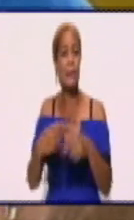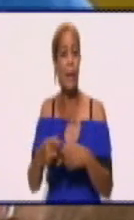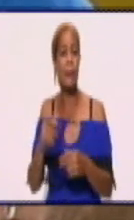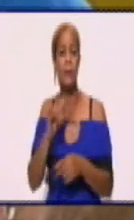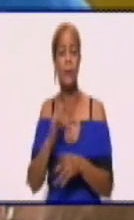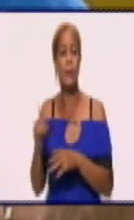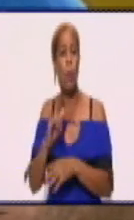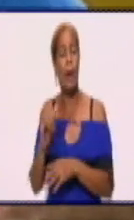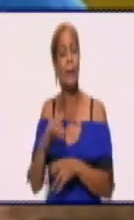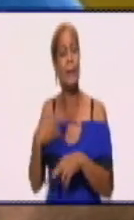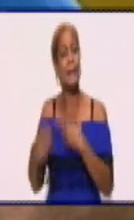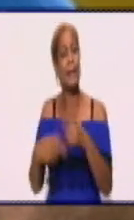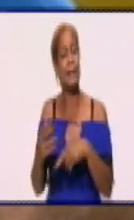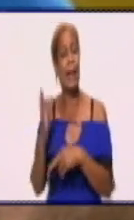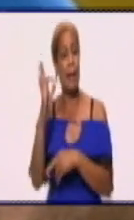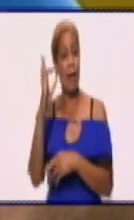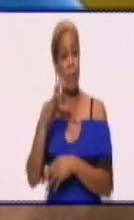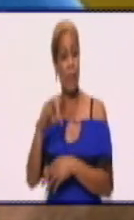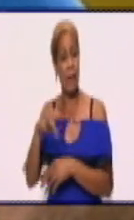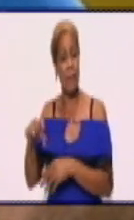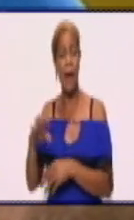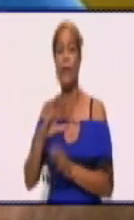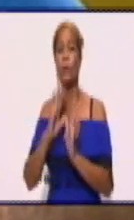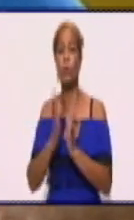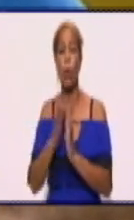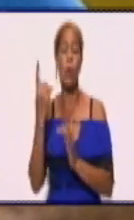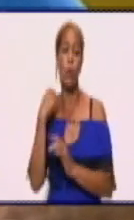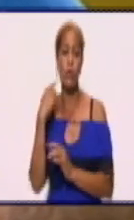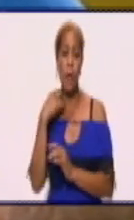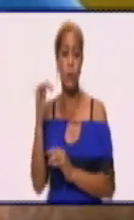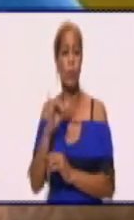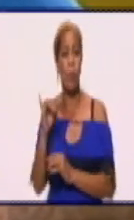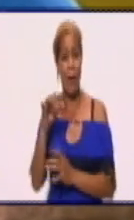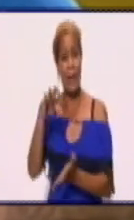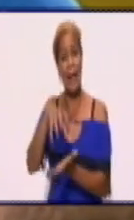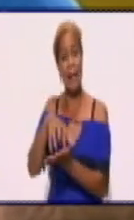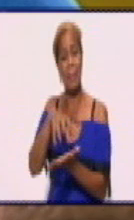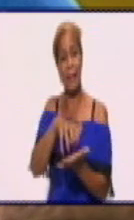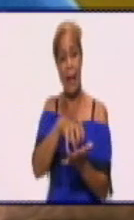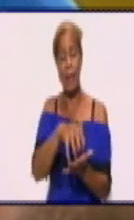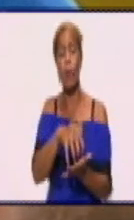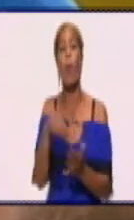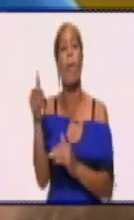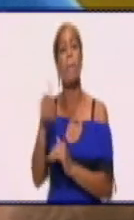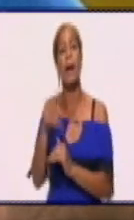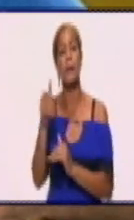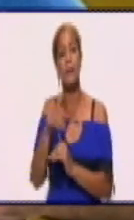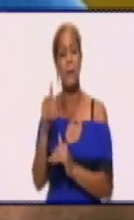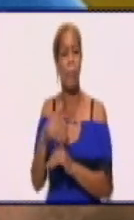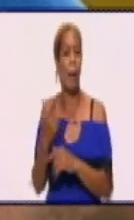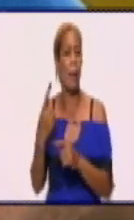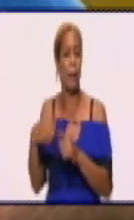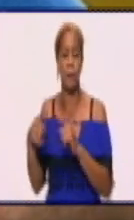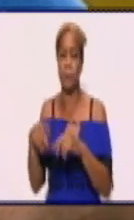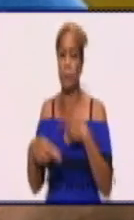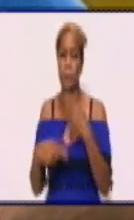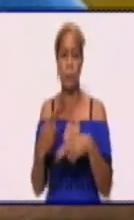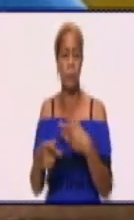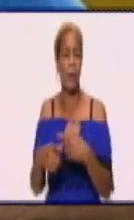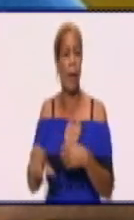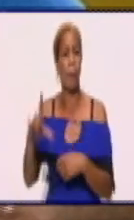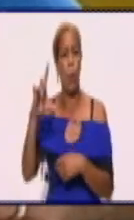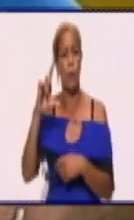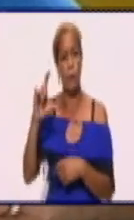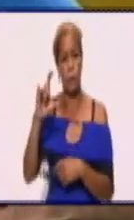que se hacían los sábados, pero también en los mercados participábamos con las producciones envasadas en pomos de 1 litro, de 2 litros, de